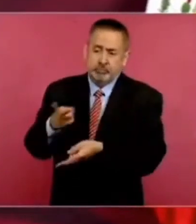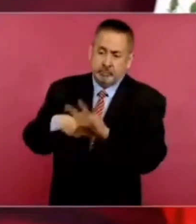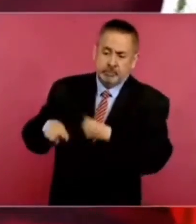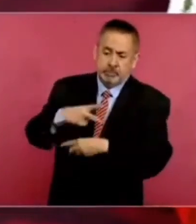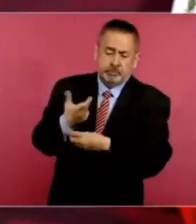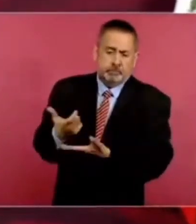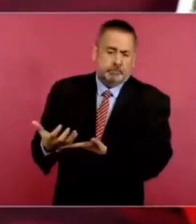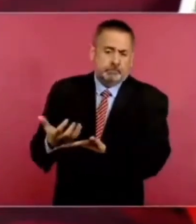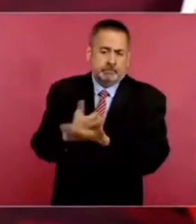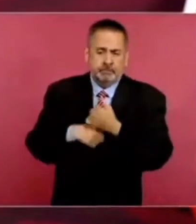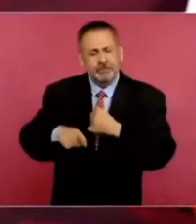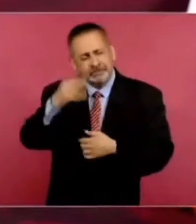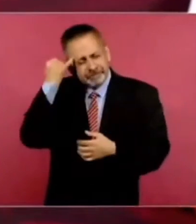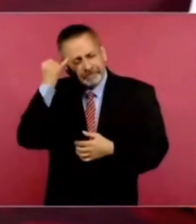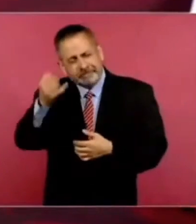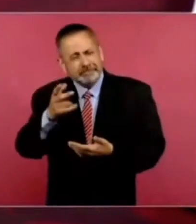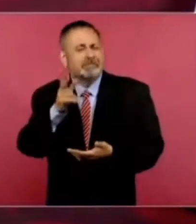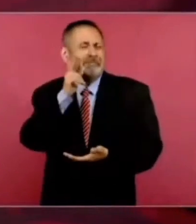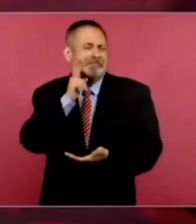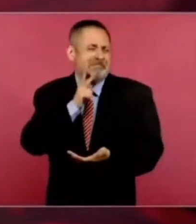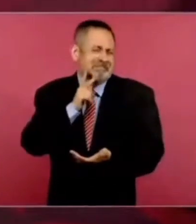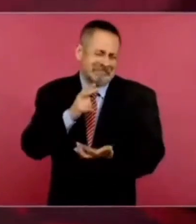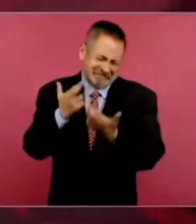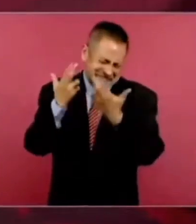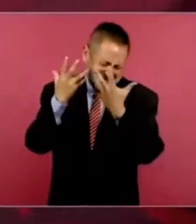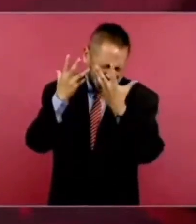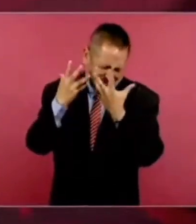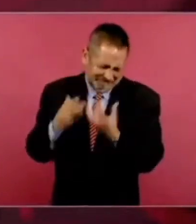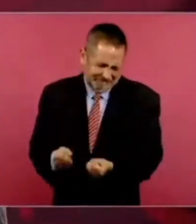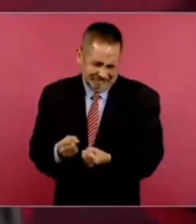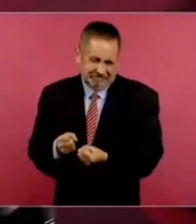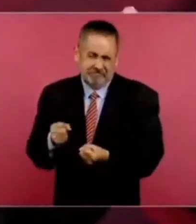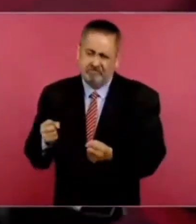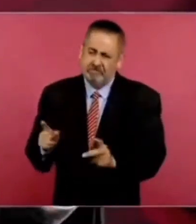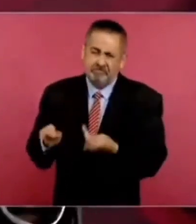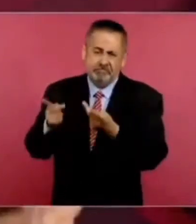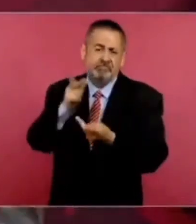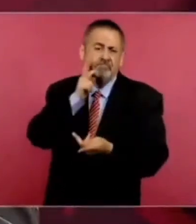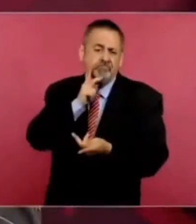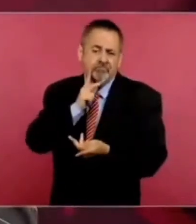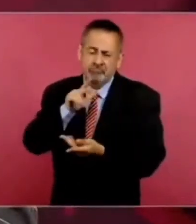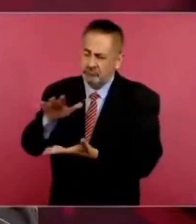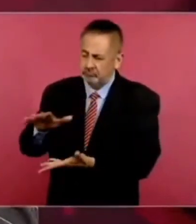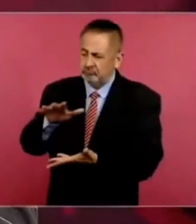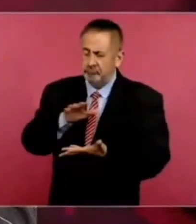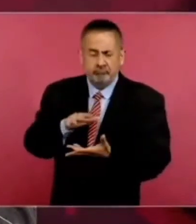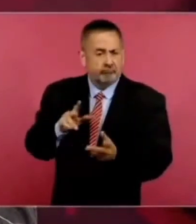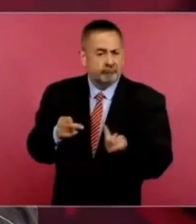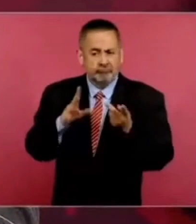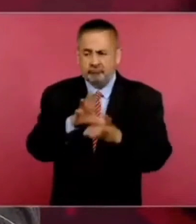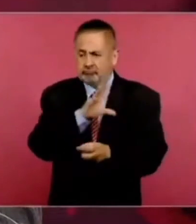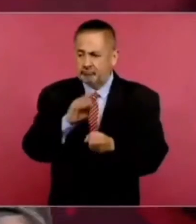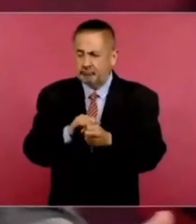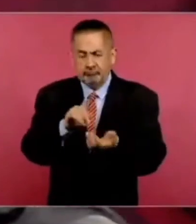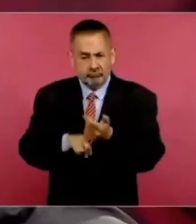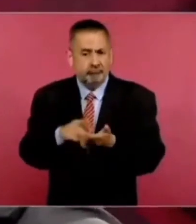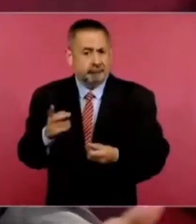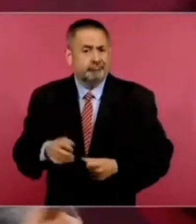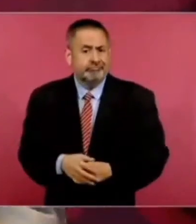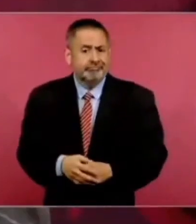Imagínense cuánto petróleo aportó el sureste, todo el